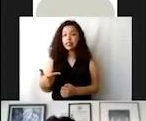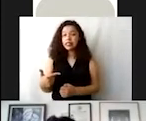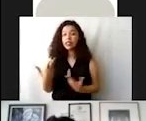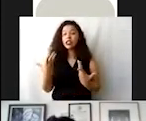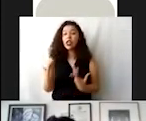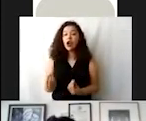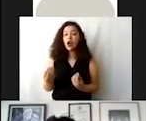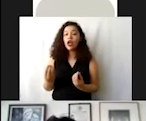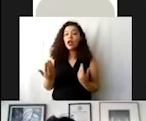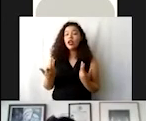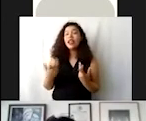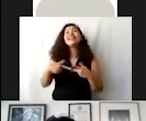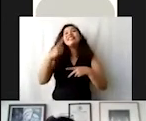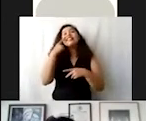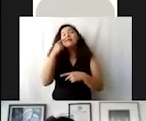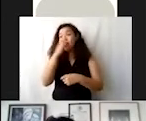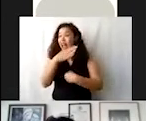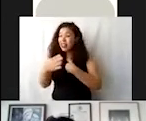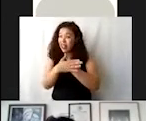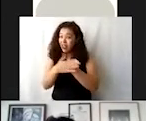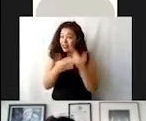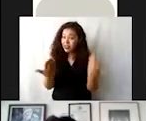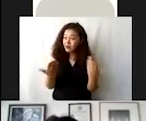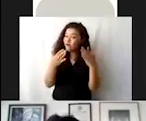establecimiento. ¿Sí queda claro esta parte?